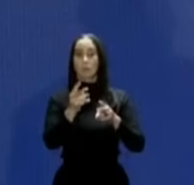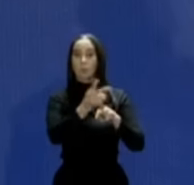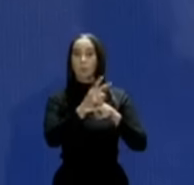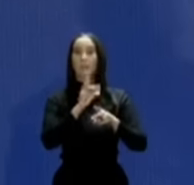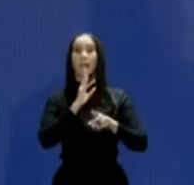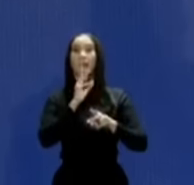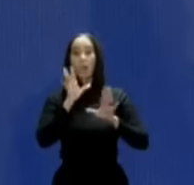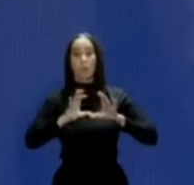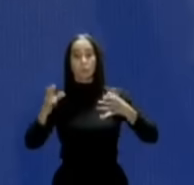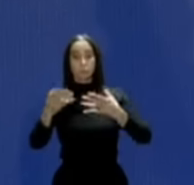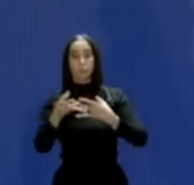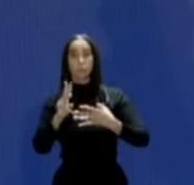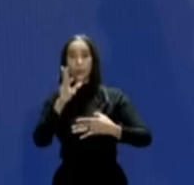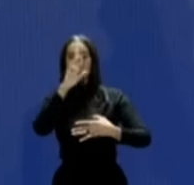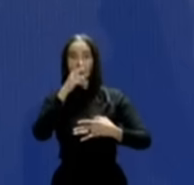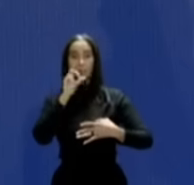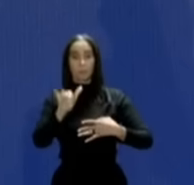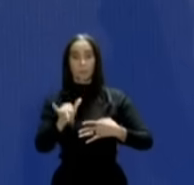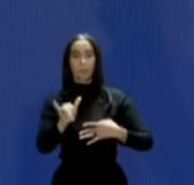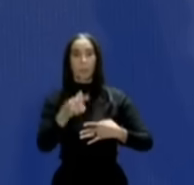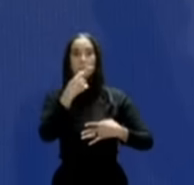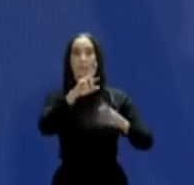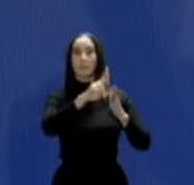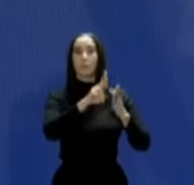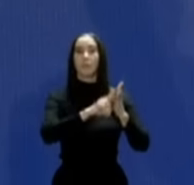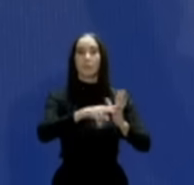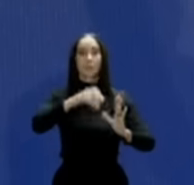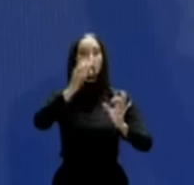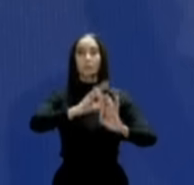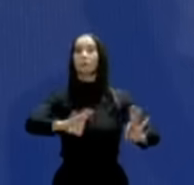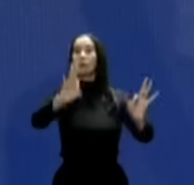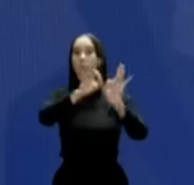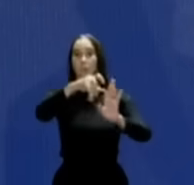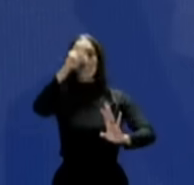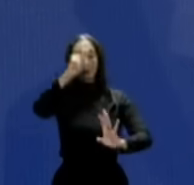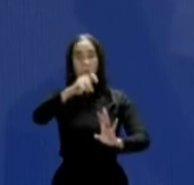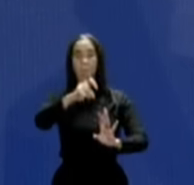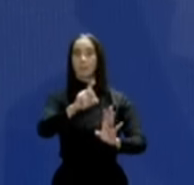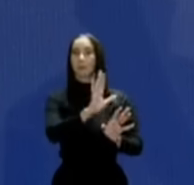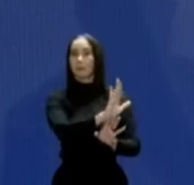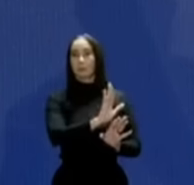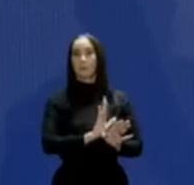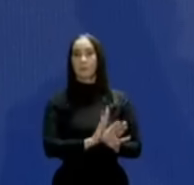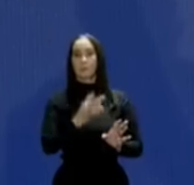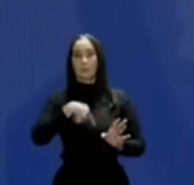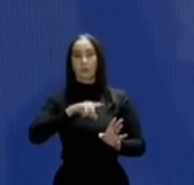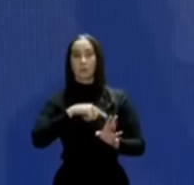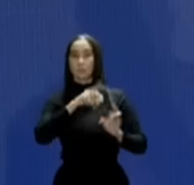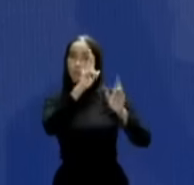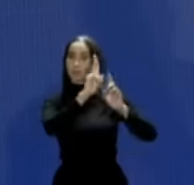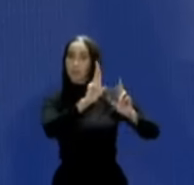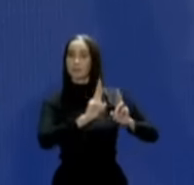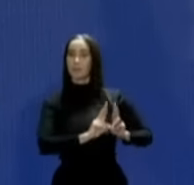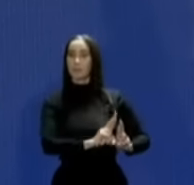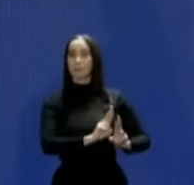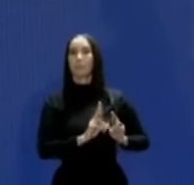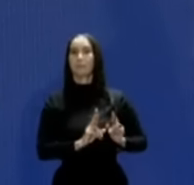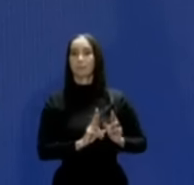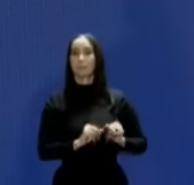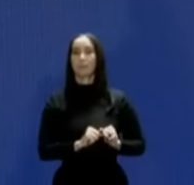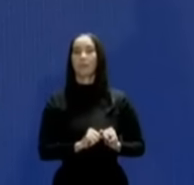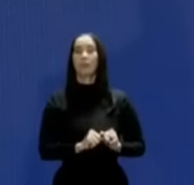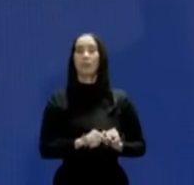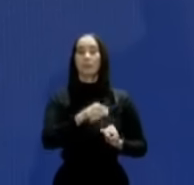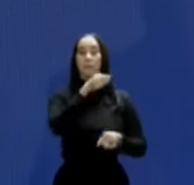caudal del río, pero esas son medidas que tenemos que tomarlas en términos de nosotros respetar nuestro interés nacional.